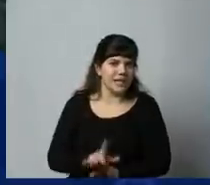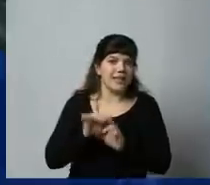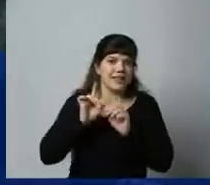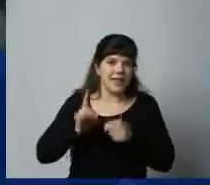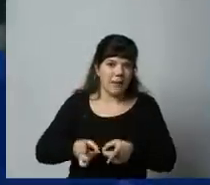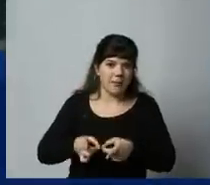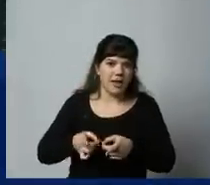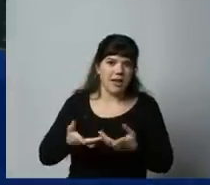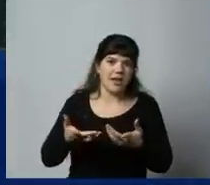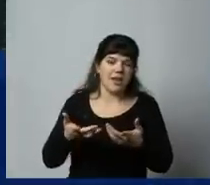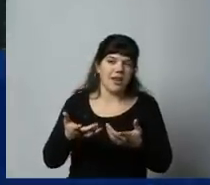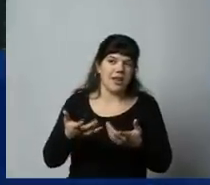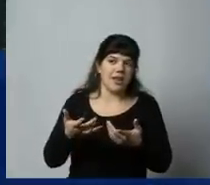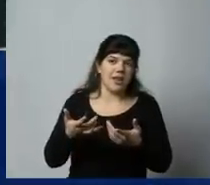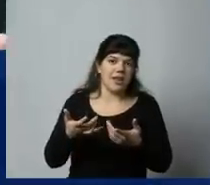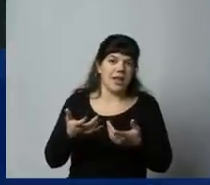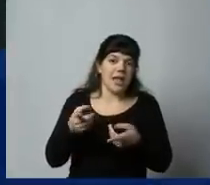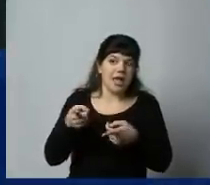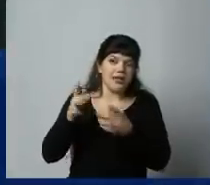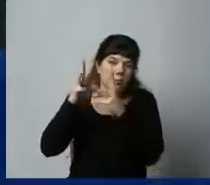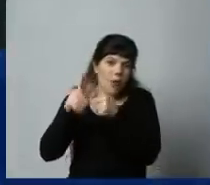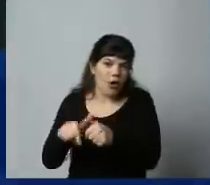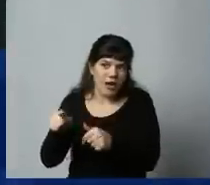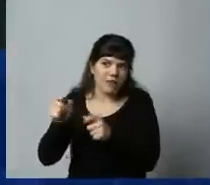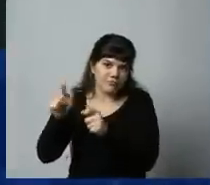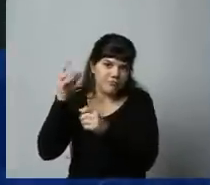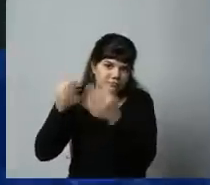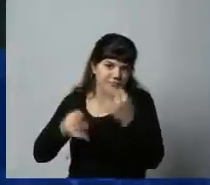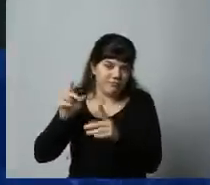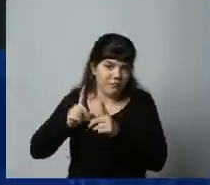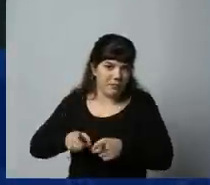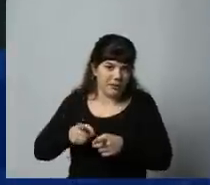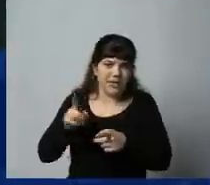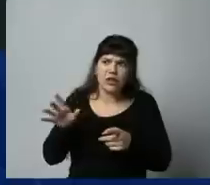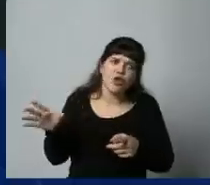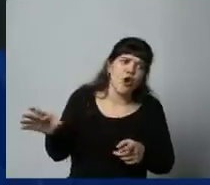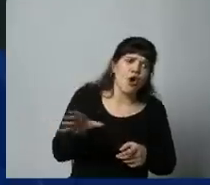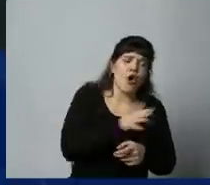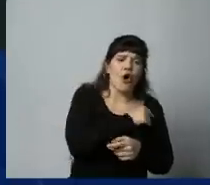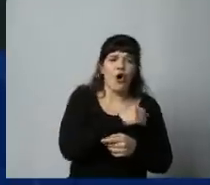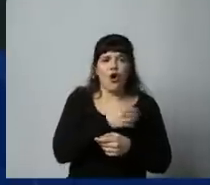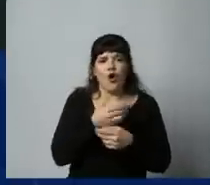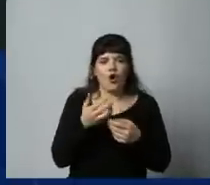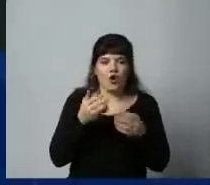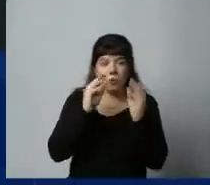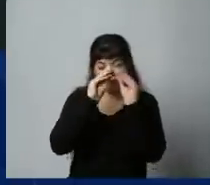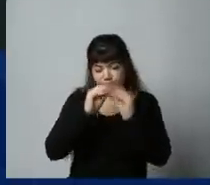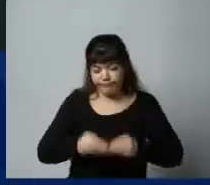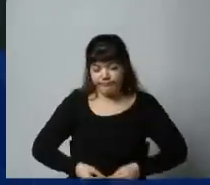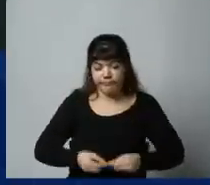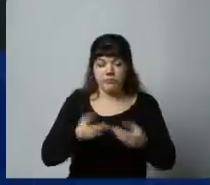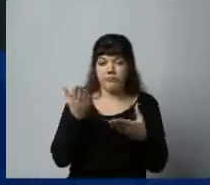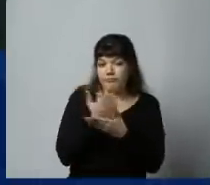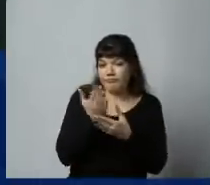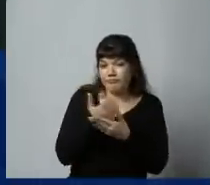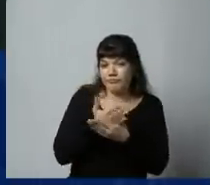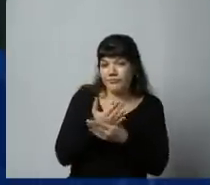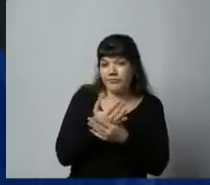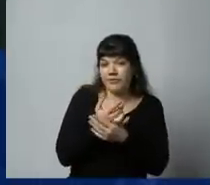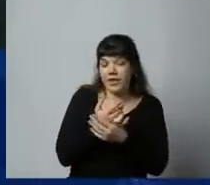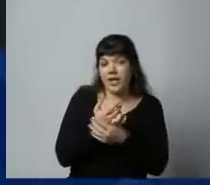delegada del tribunal de cuentas todos esos controles y toda la gestión del comedor